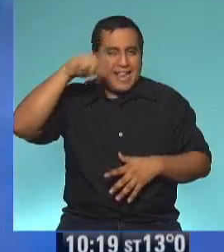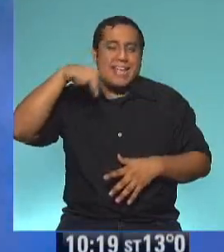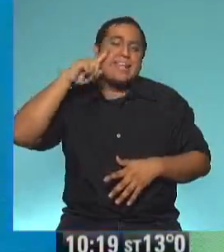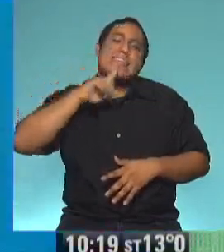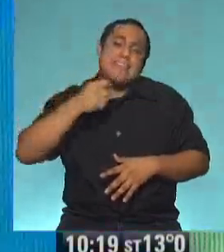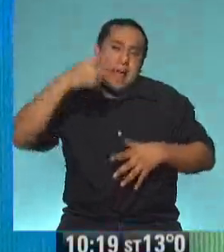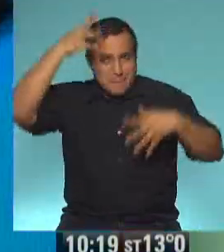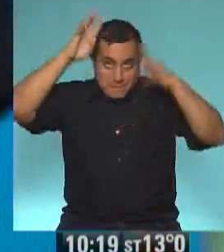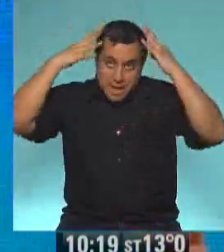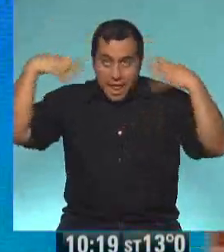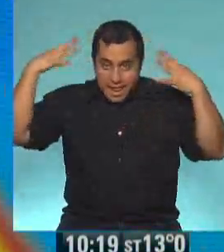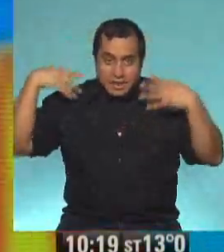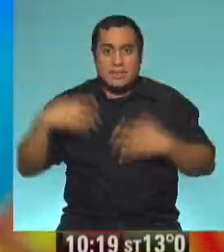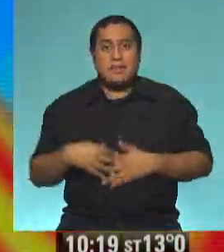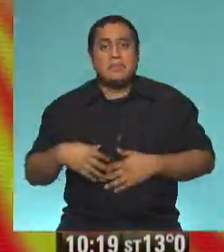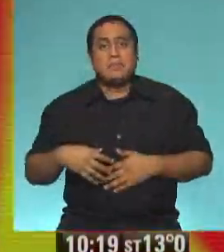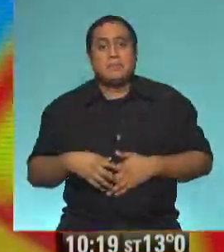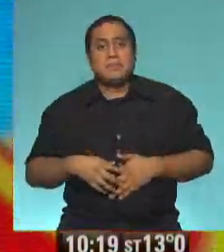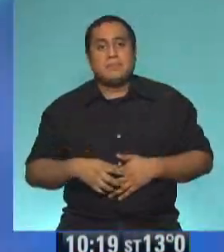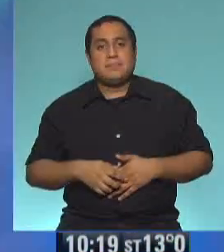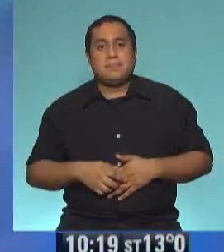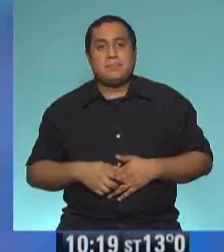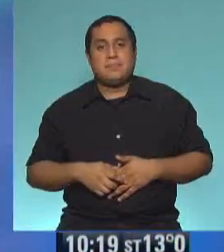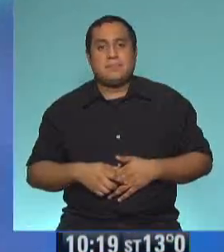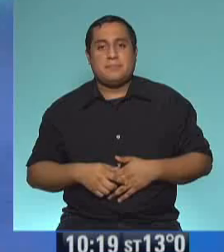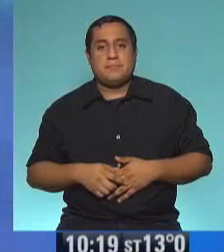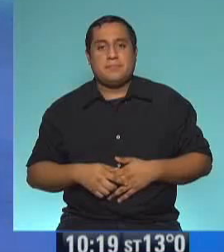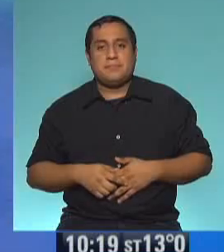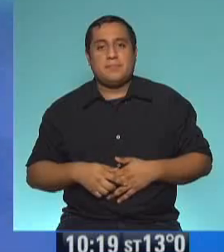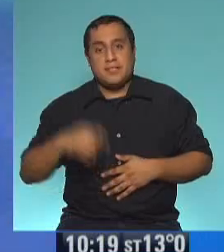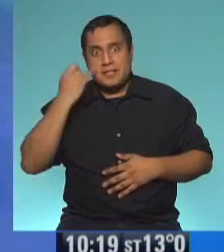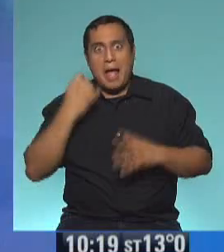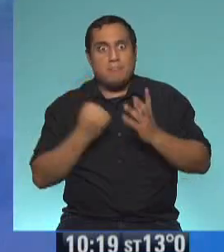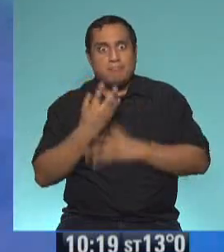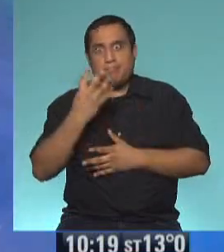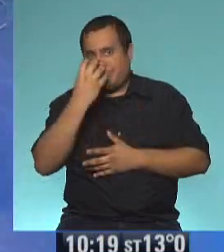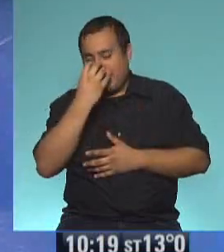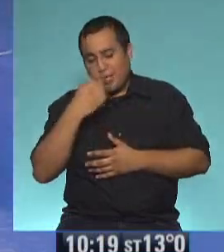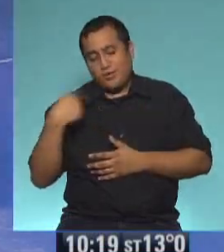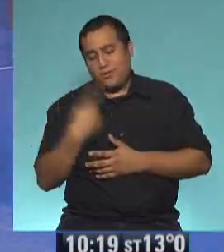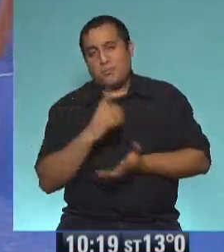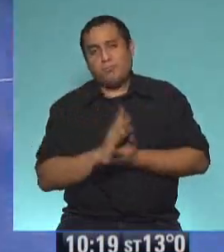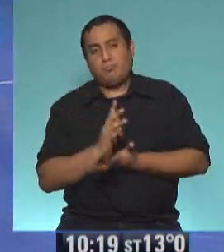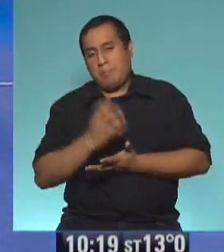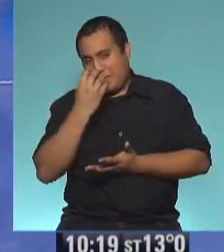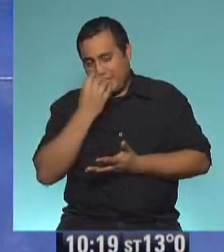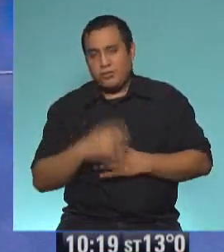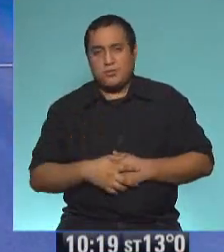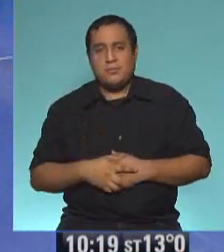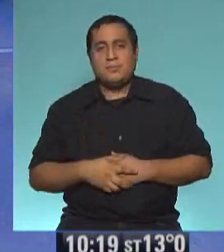Ahí está. Mira que ya estamos armando nuestros personajes. Mirá, de alguna manera, claro, sí, ¿no? Ya empezamos a ser payasos. Ahí va. De a poco estamos como armando nuestro show.